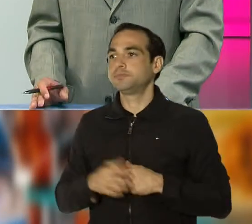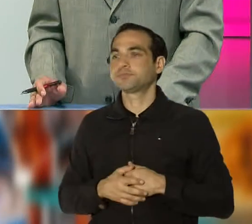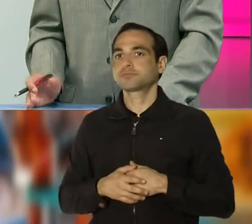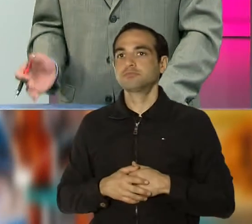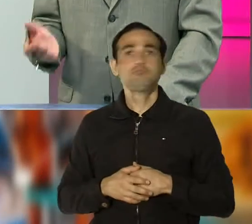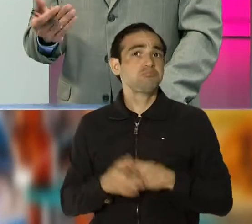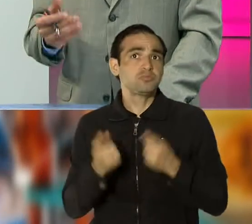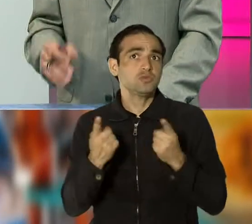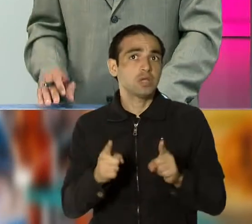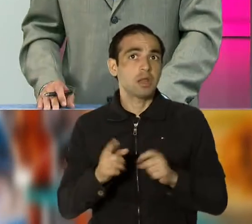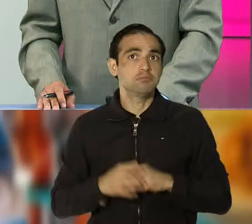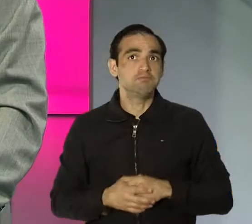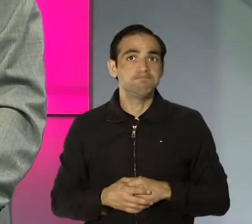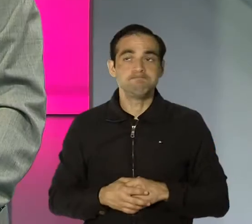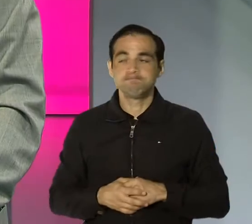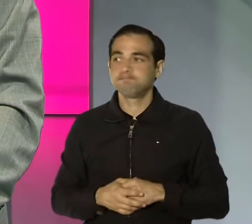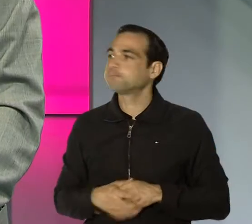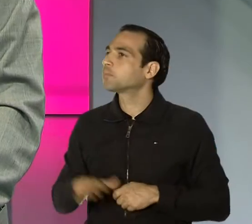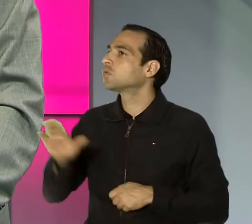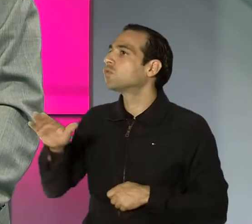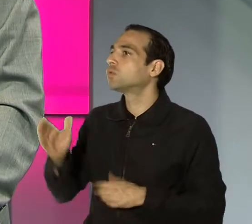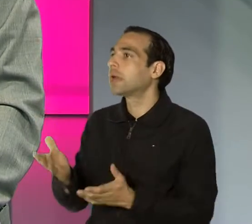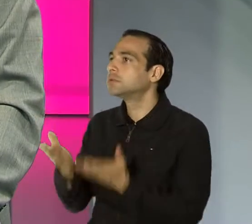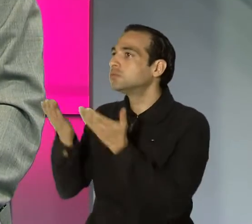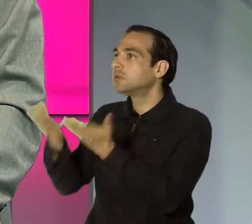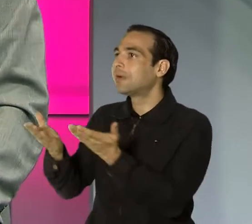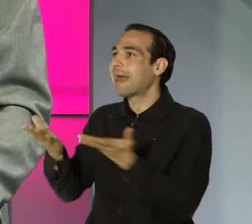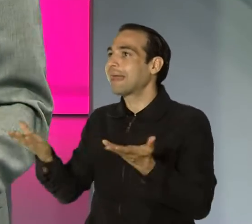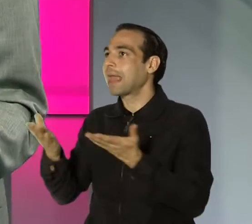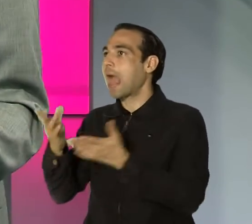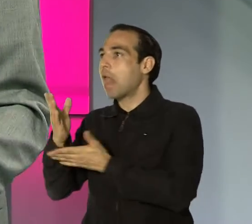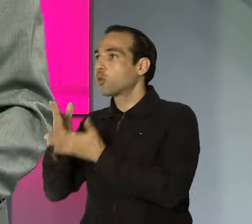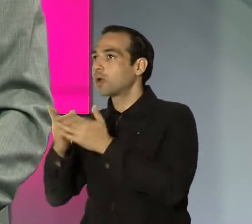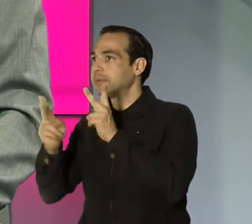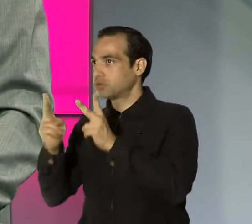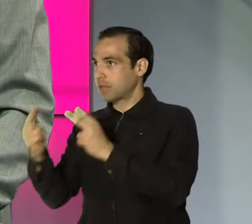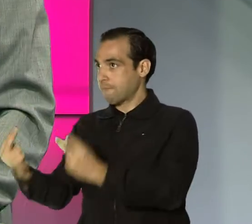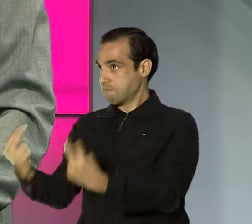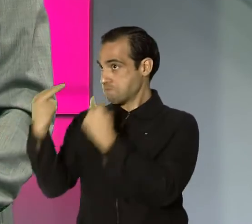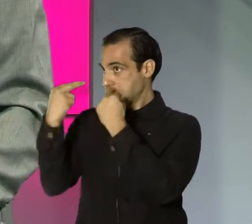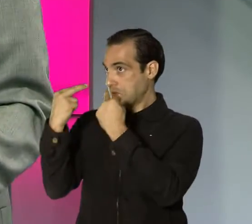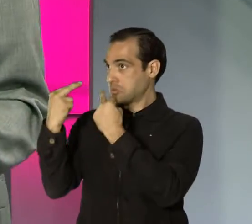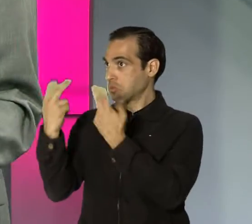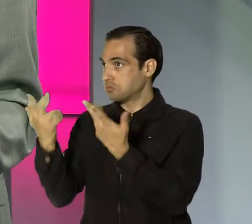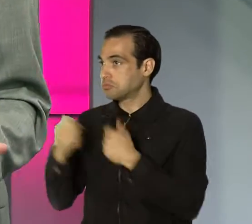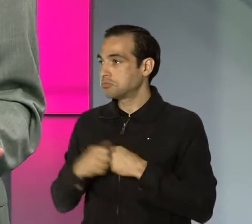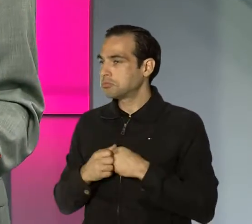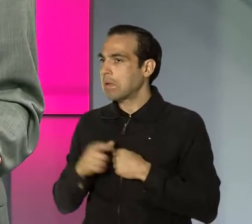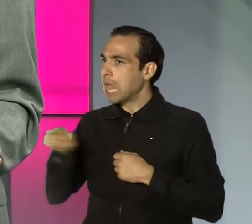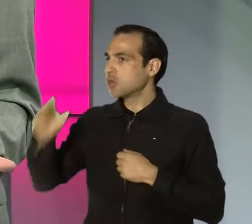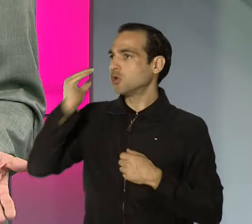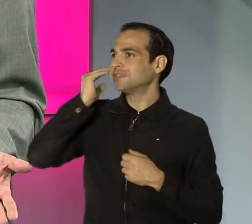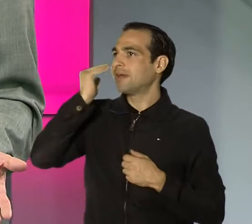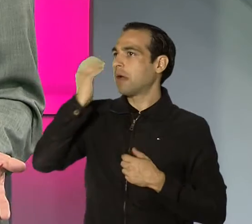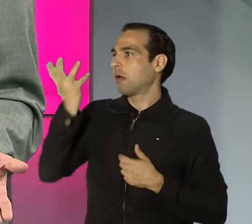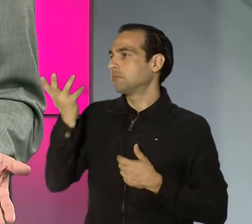al cliente que nos está viendo aquí en el sector privado, para efectos de que puedan tener una salvedad,